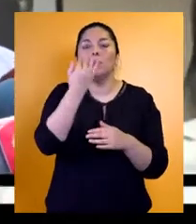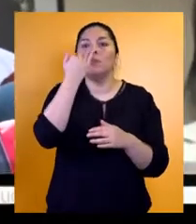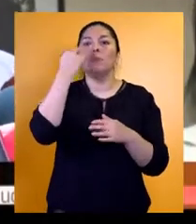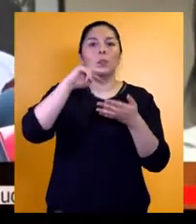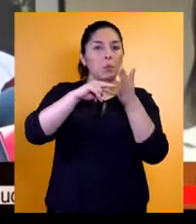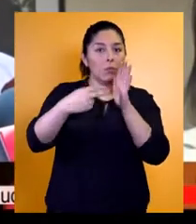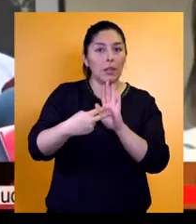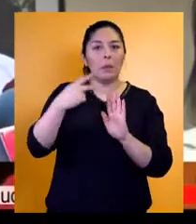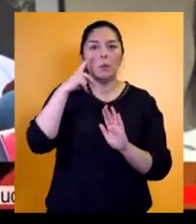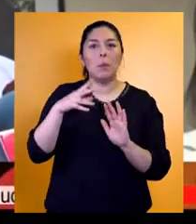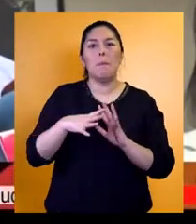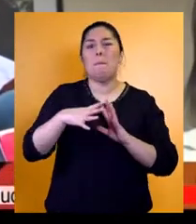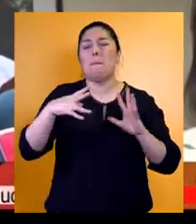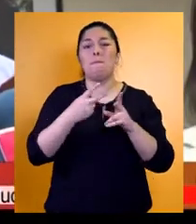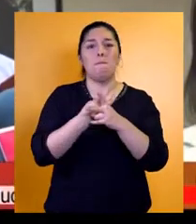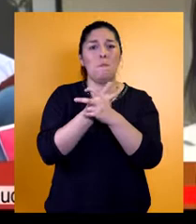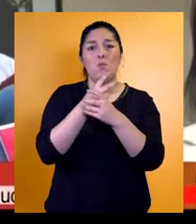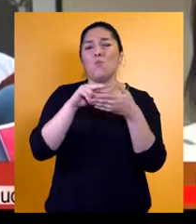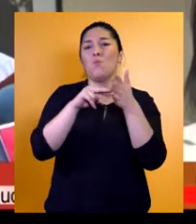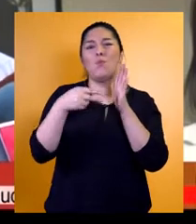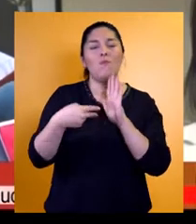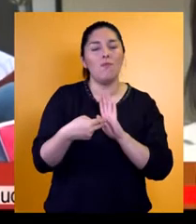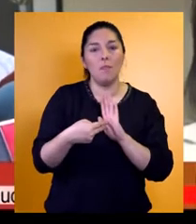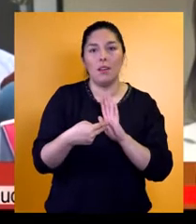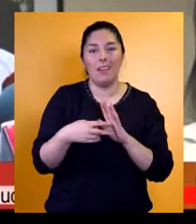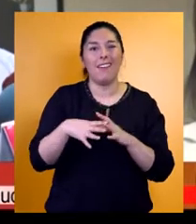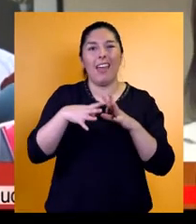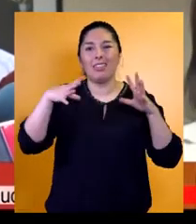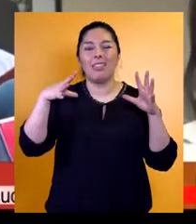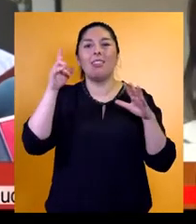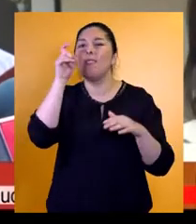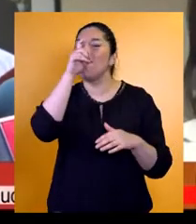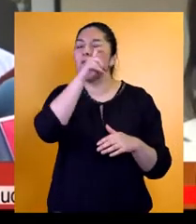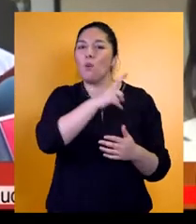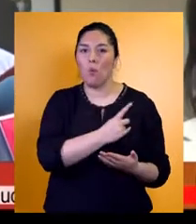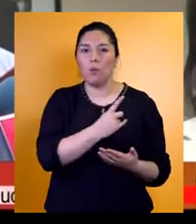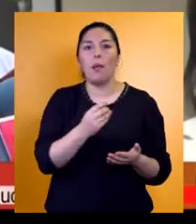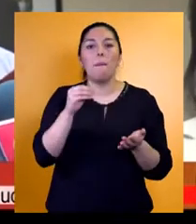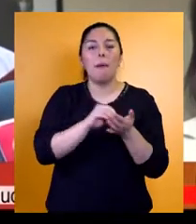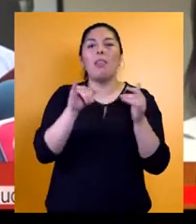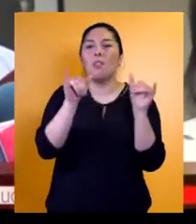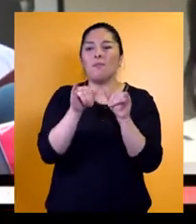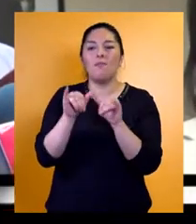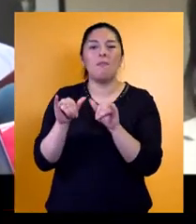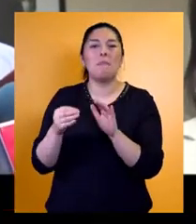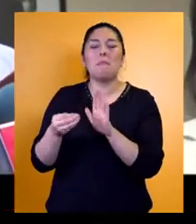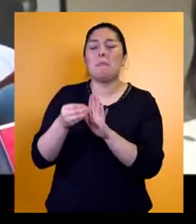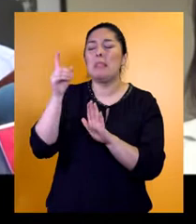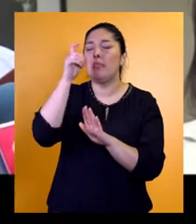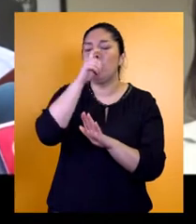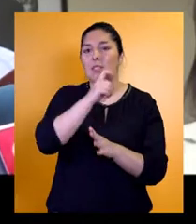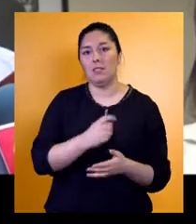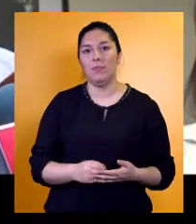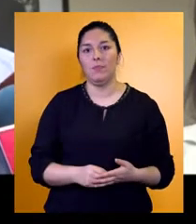de lo que habitualmente podemos ver, pero la agresividad del virus es lo que nos preocupa, en el sentido de que tenemos niños con complicaciones mucho más graves de lo que